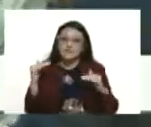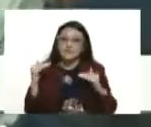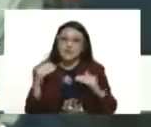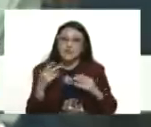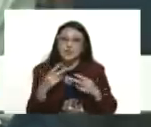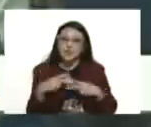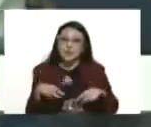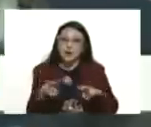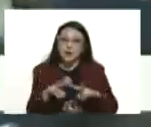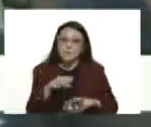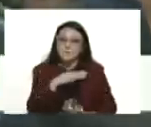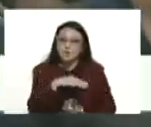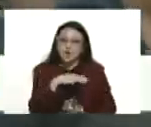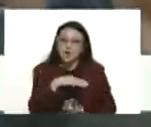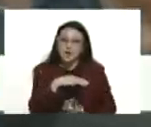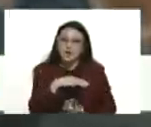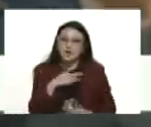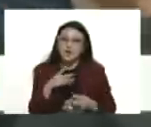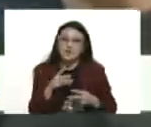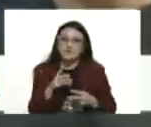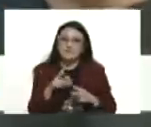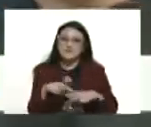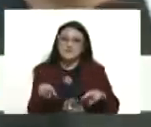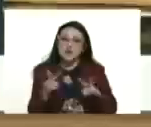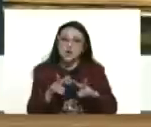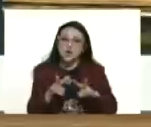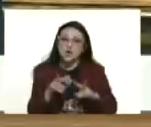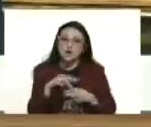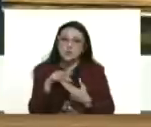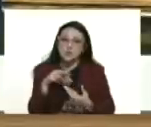valores morales, valores revolucionarios verdaderos.